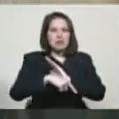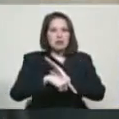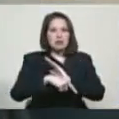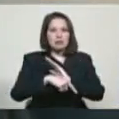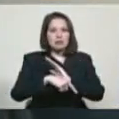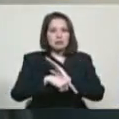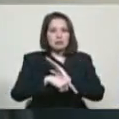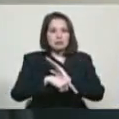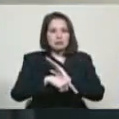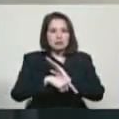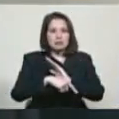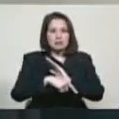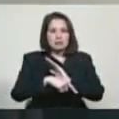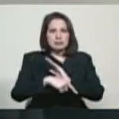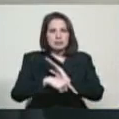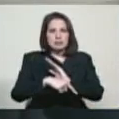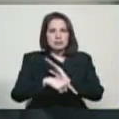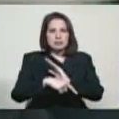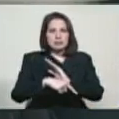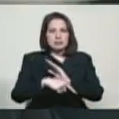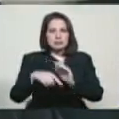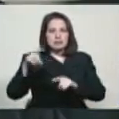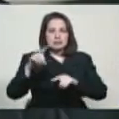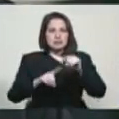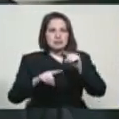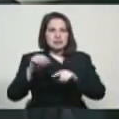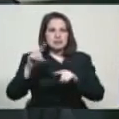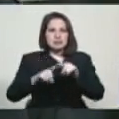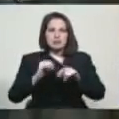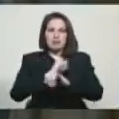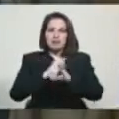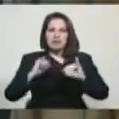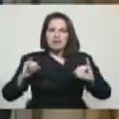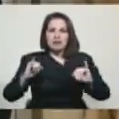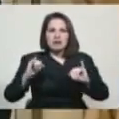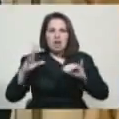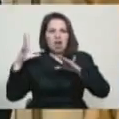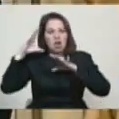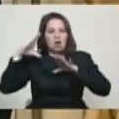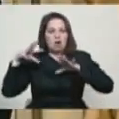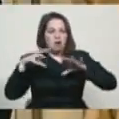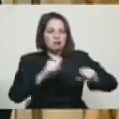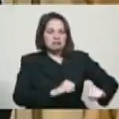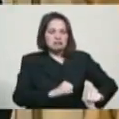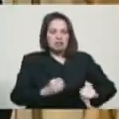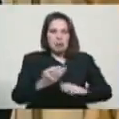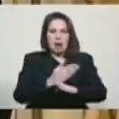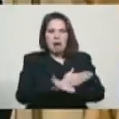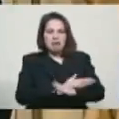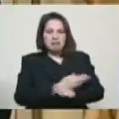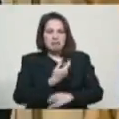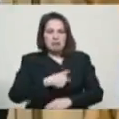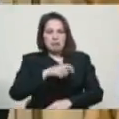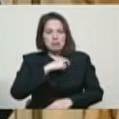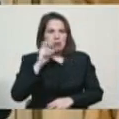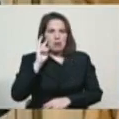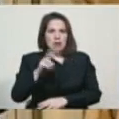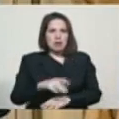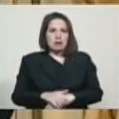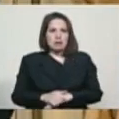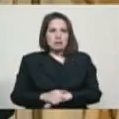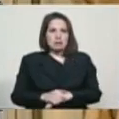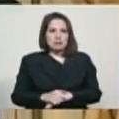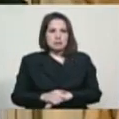la descolonización definitiva. La descolonización de nuestro país, de